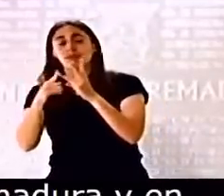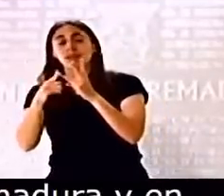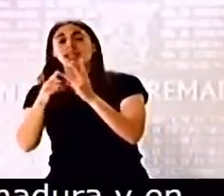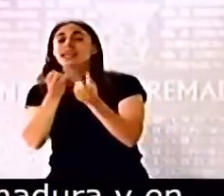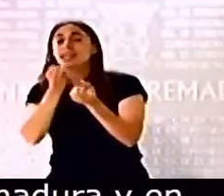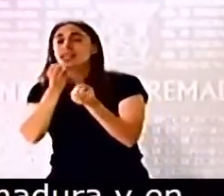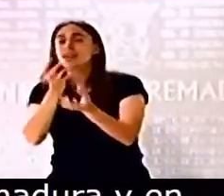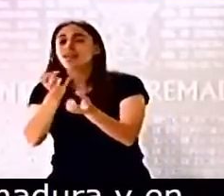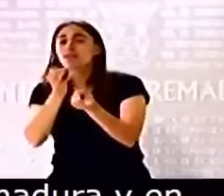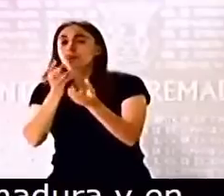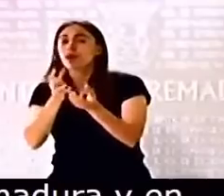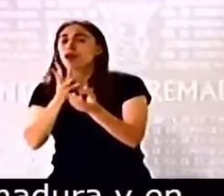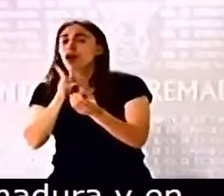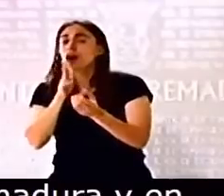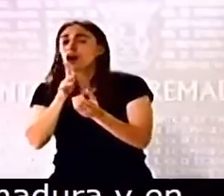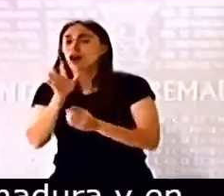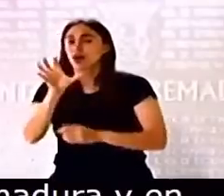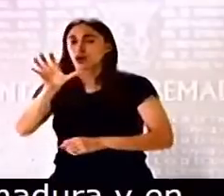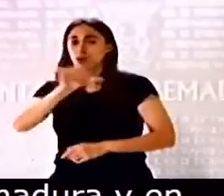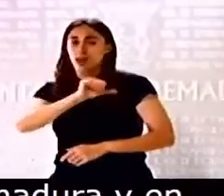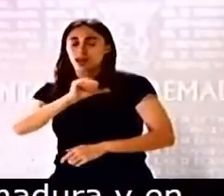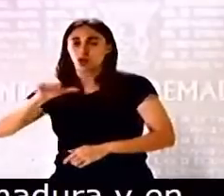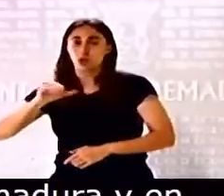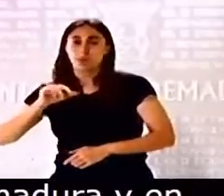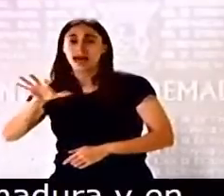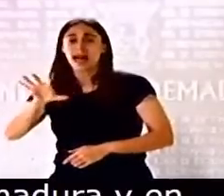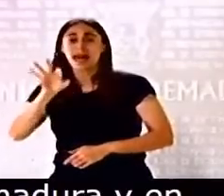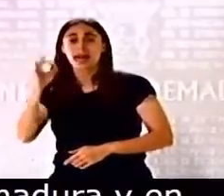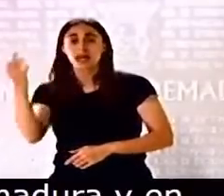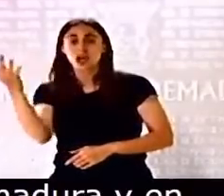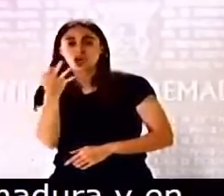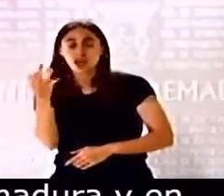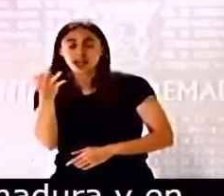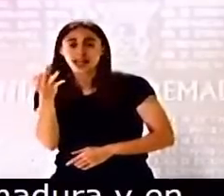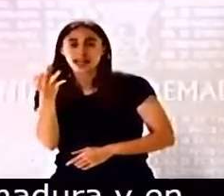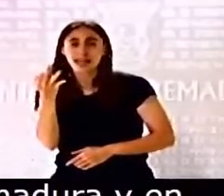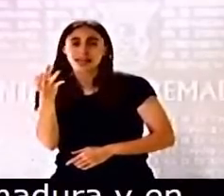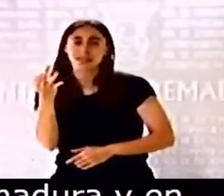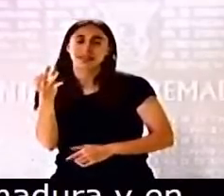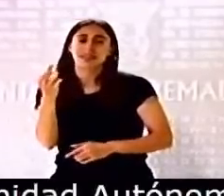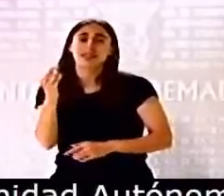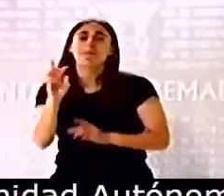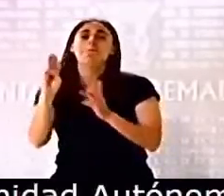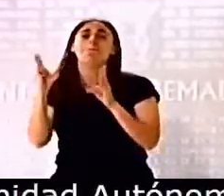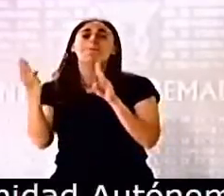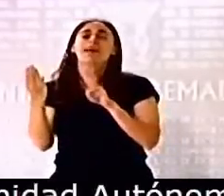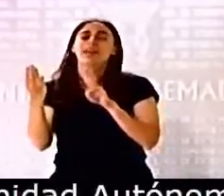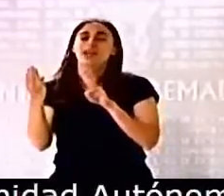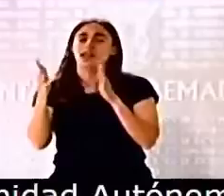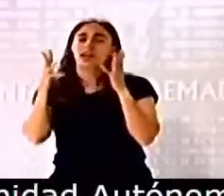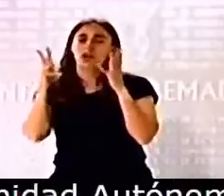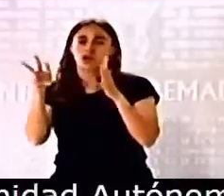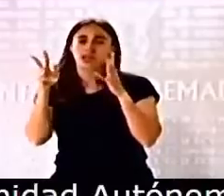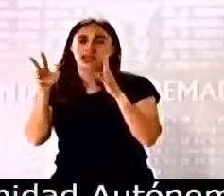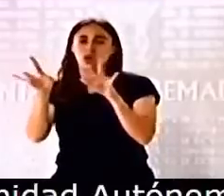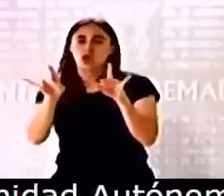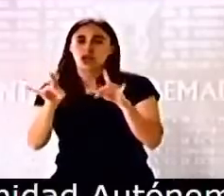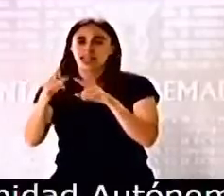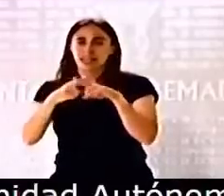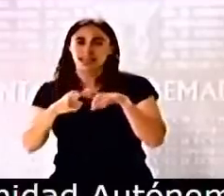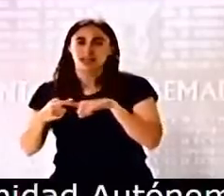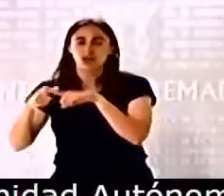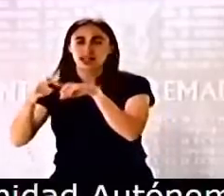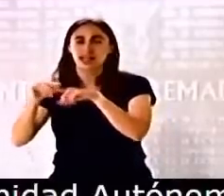la postura que ha adoptado la Comunidad Autónoma de Extremadura en el seno del Pleno del Consejo Interterritorial del Sistema Nacional de